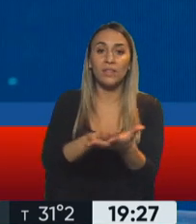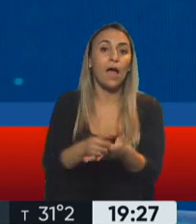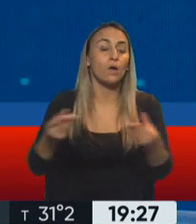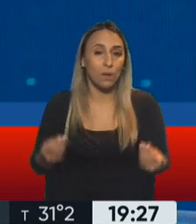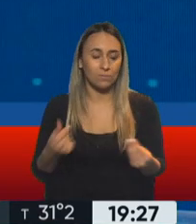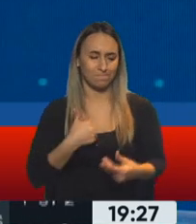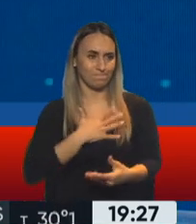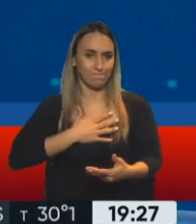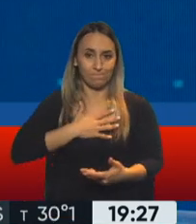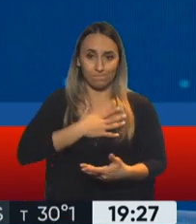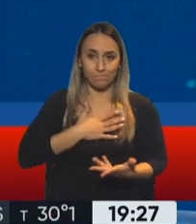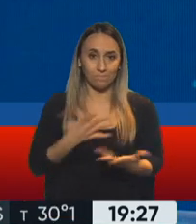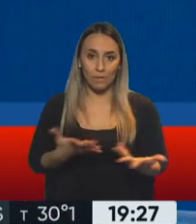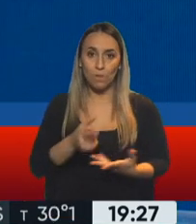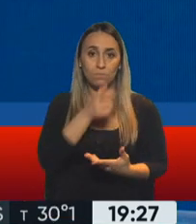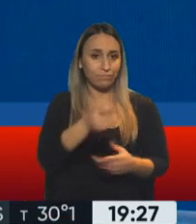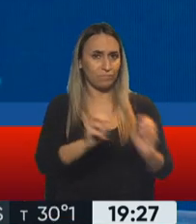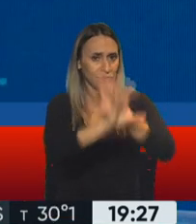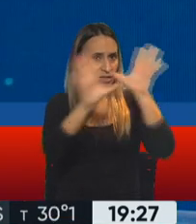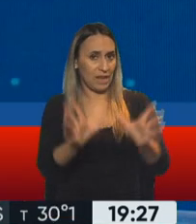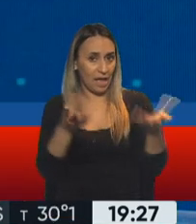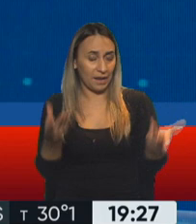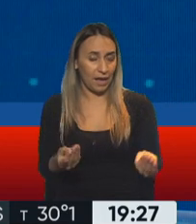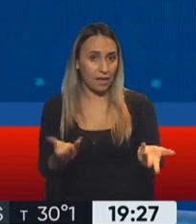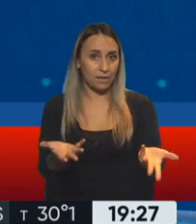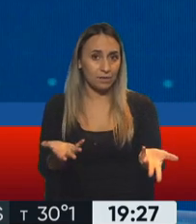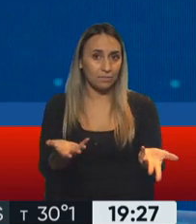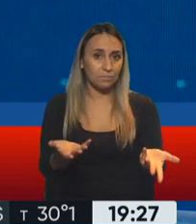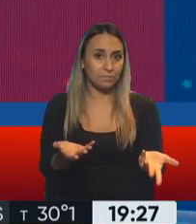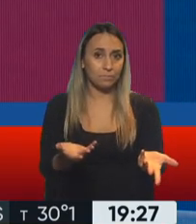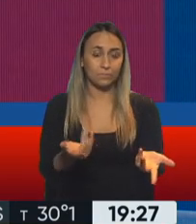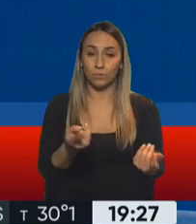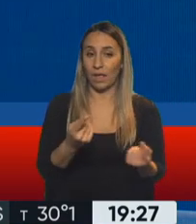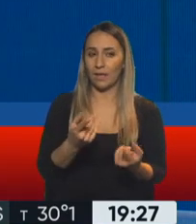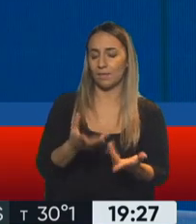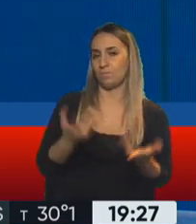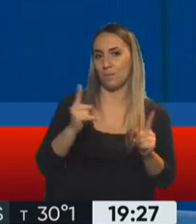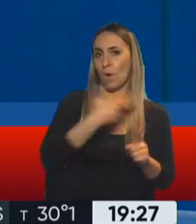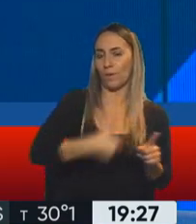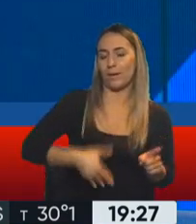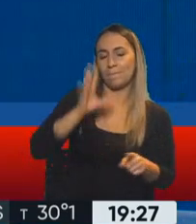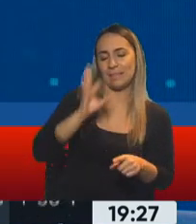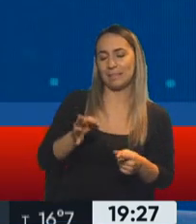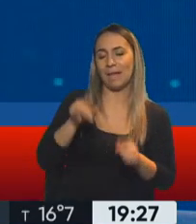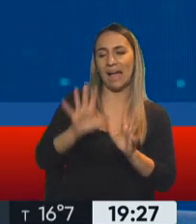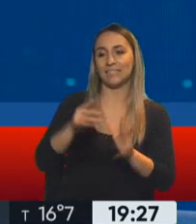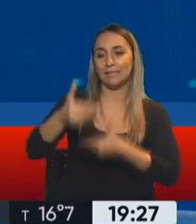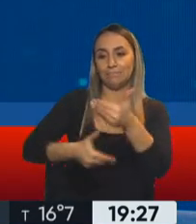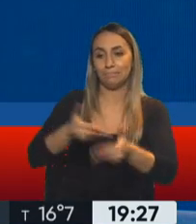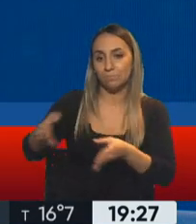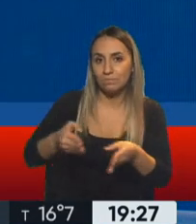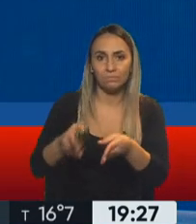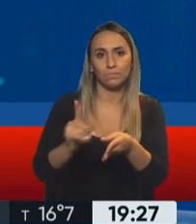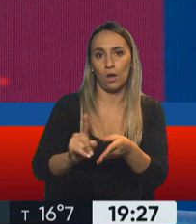la sensación, respuestas un poco más claras o en la dirección contraria de lo que se viene haciendo, porque algo no está funcionando, ¿no? Y si hablamos de los formadores de precios